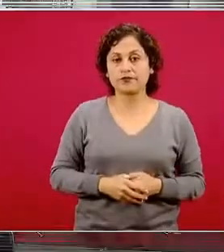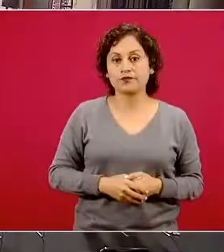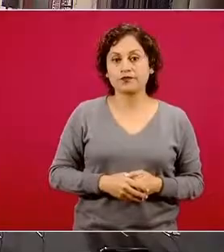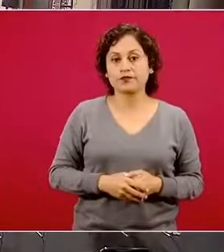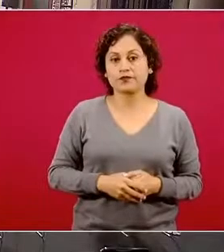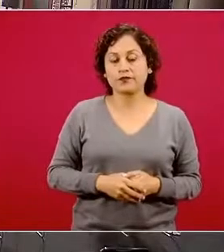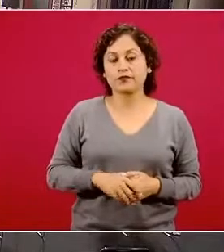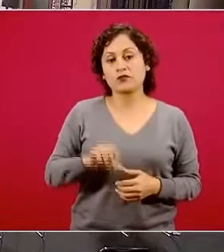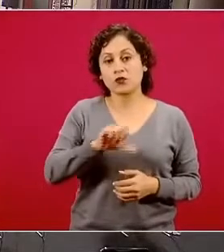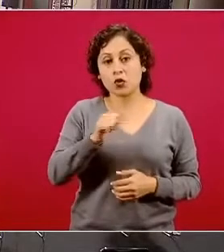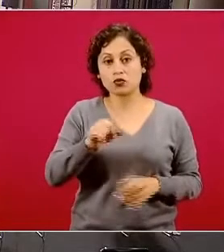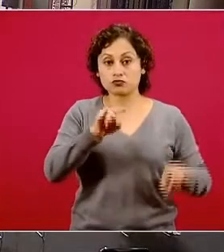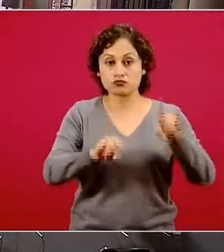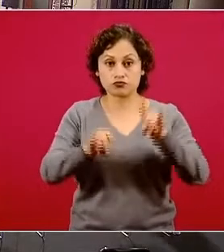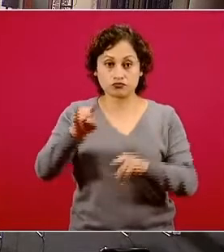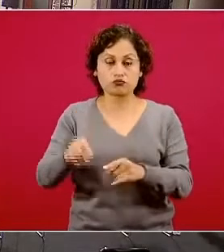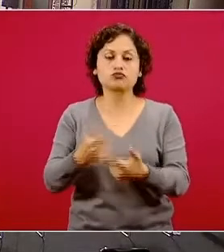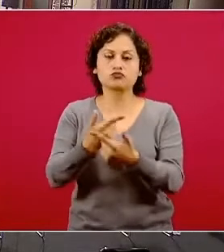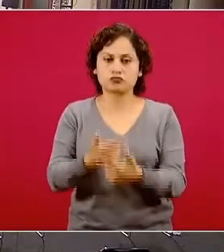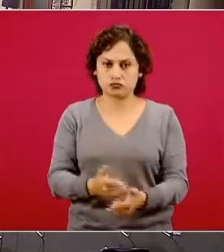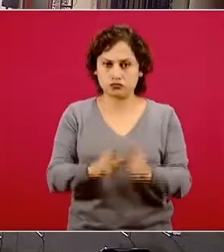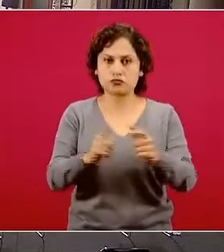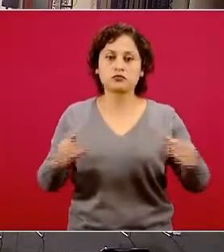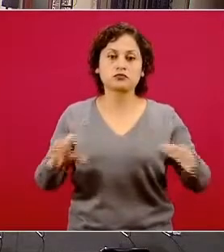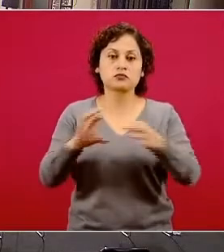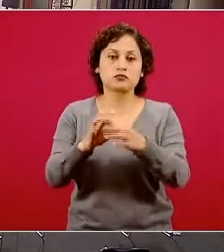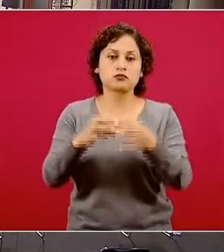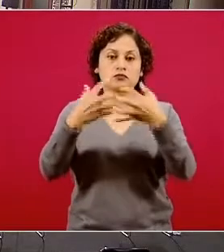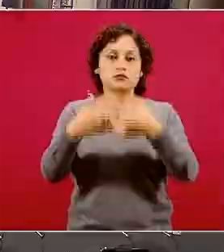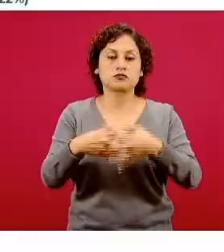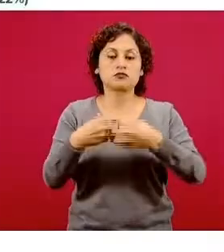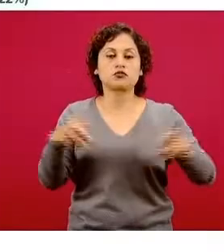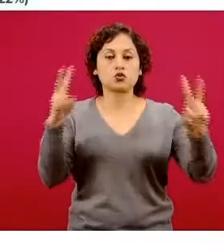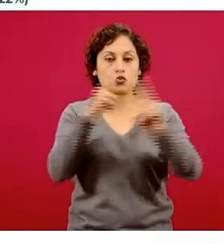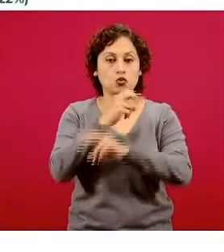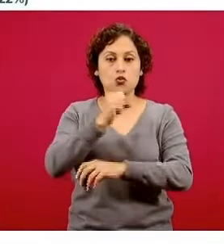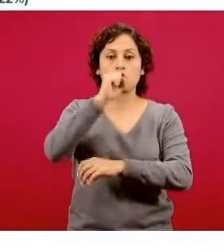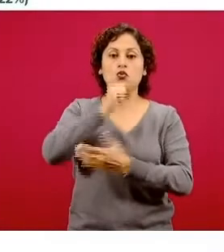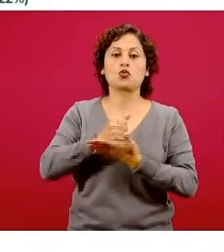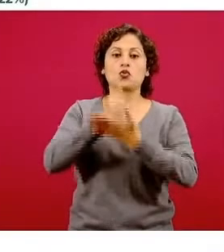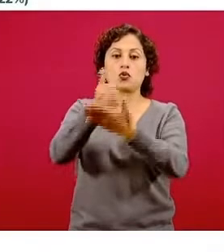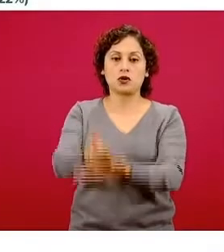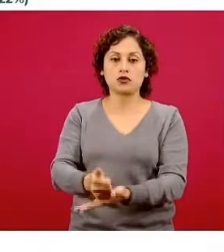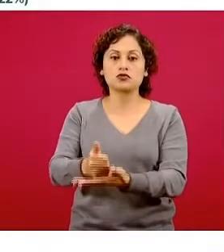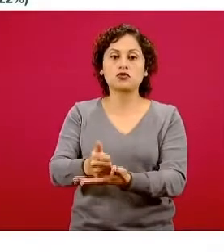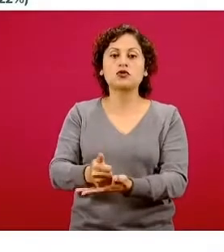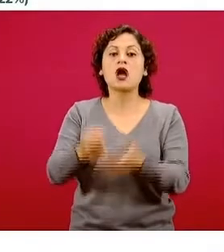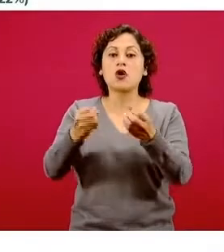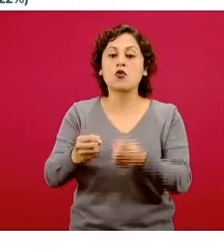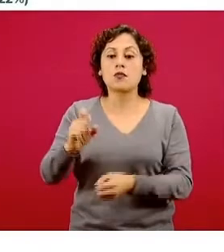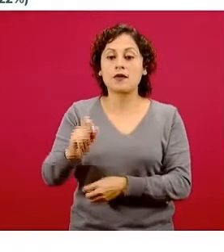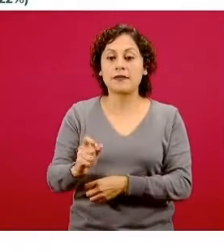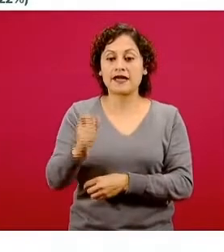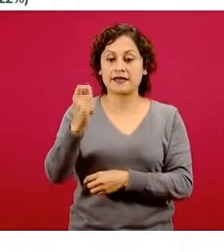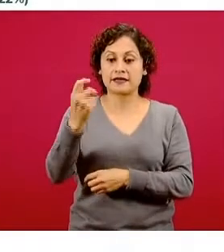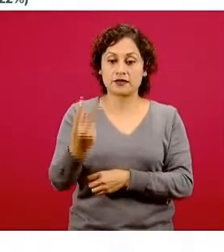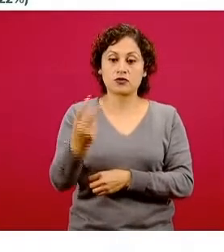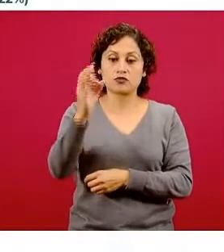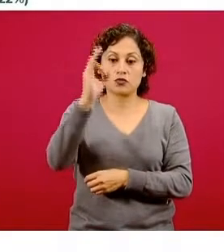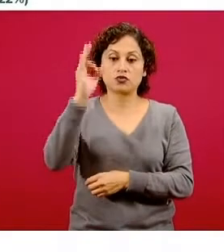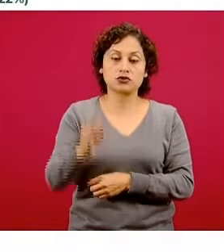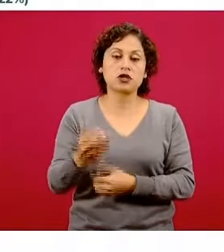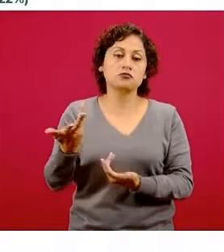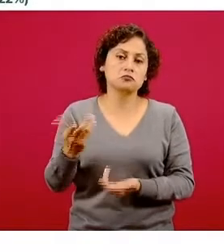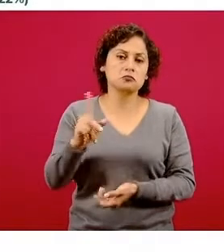camas disponibles pero con ventilador tenemos una ocupación del 22%, o sea, 78% de